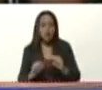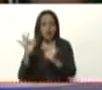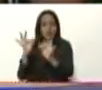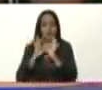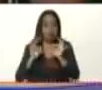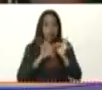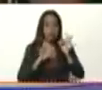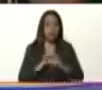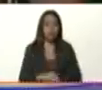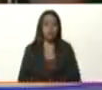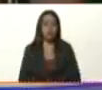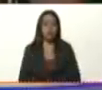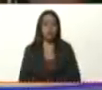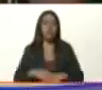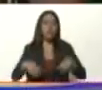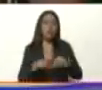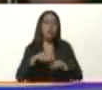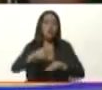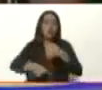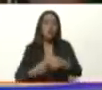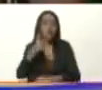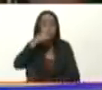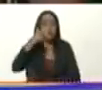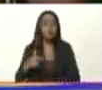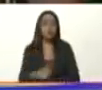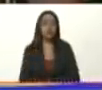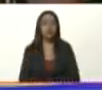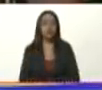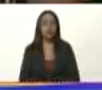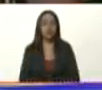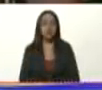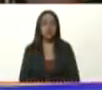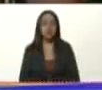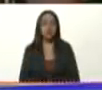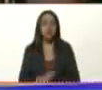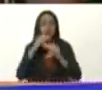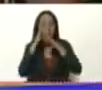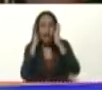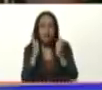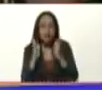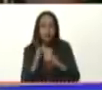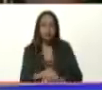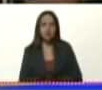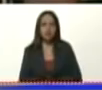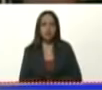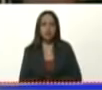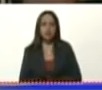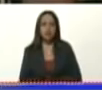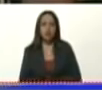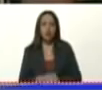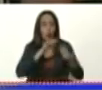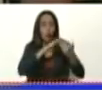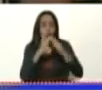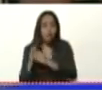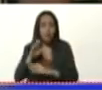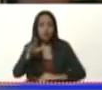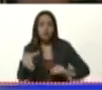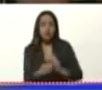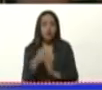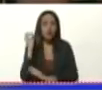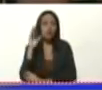y, por supuesto, el efecto en la población será mucho menos. La intención es, como usted nos ha orientado, que en todos los consejos comunales, que en todos los